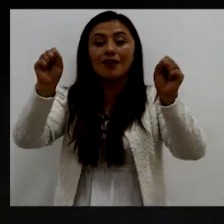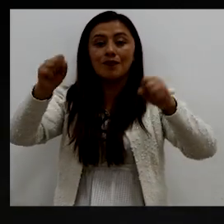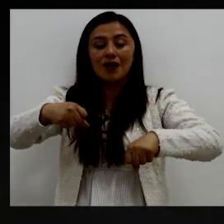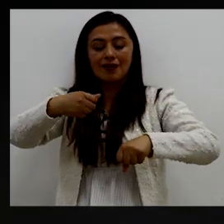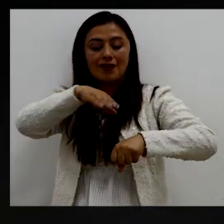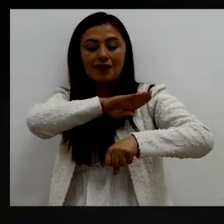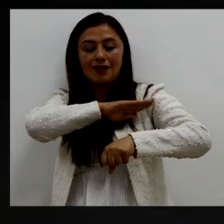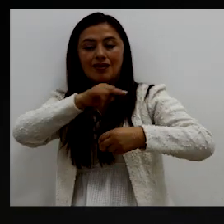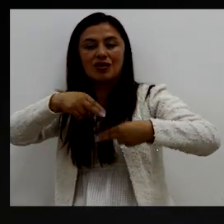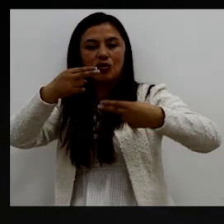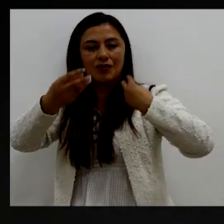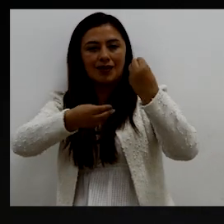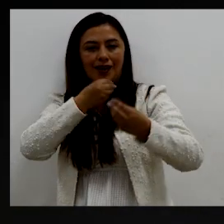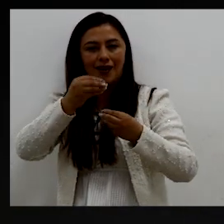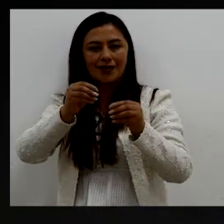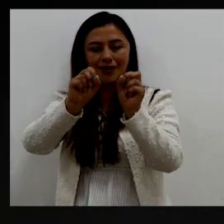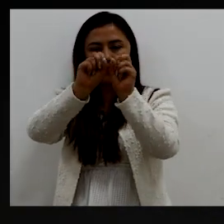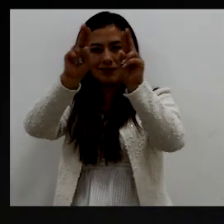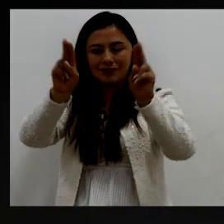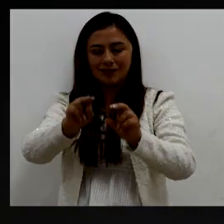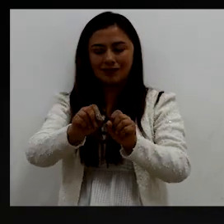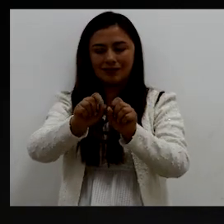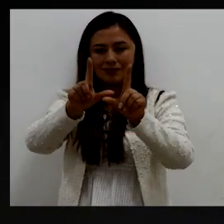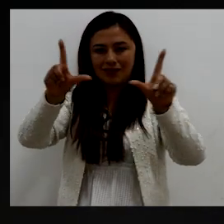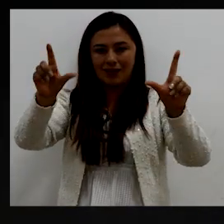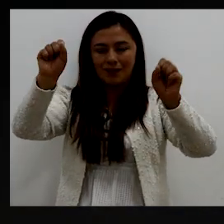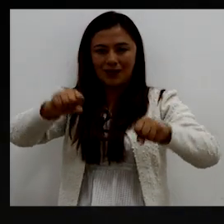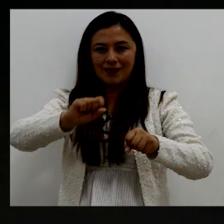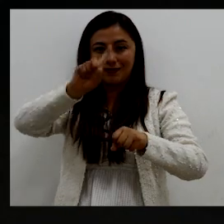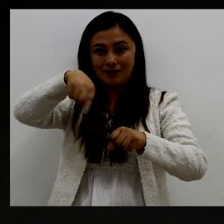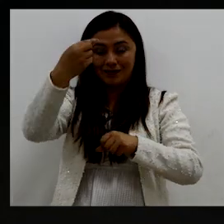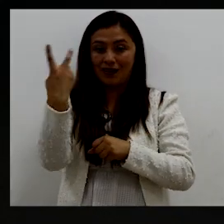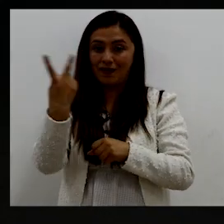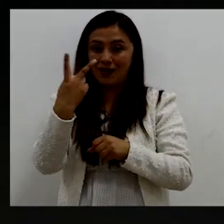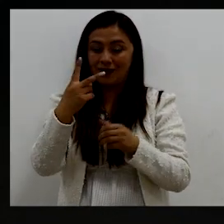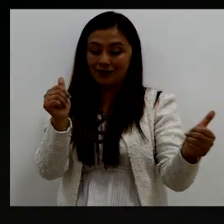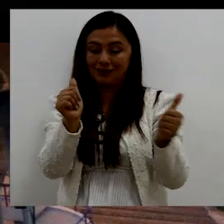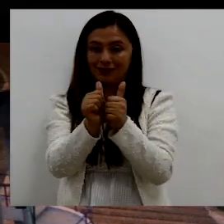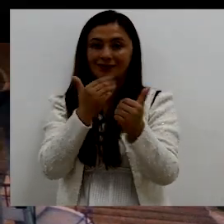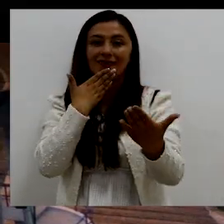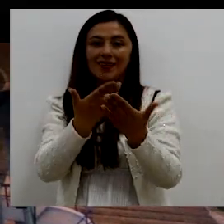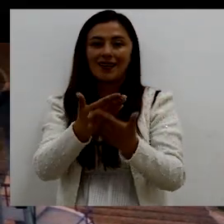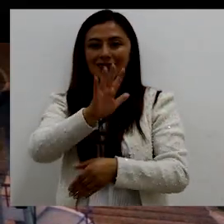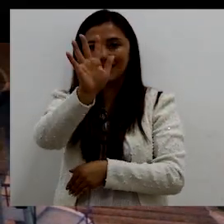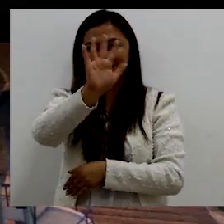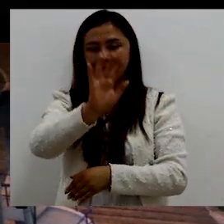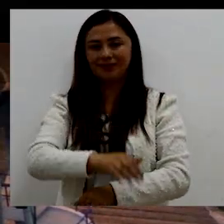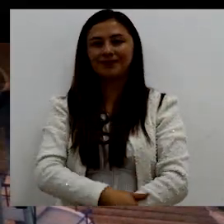de la Administración Municipal Tunja en Equipo. Nos vemos el próximo viernes. Feliz descanso.